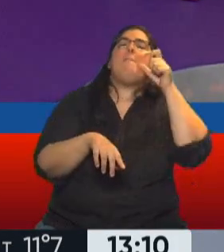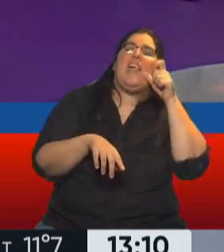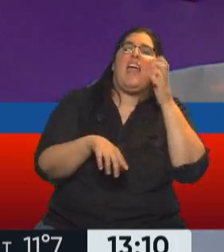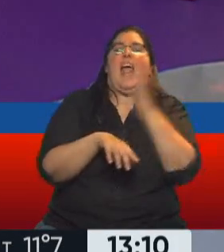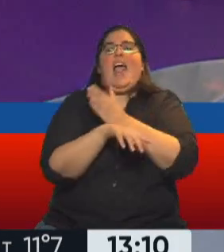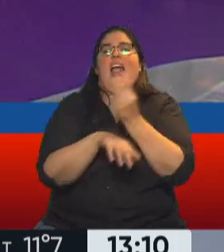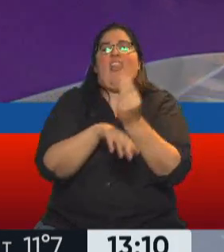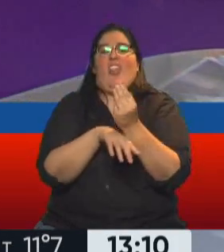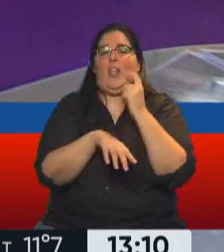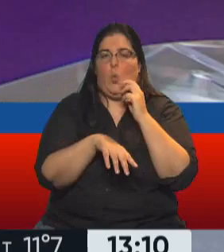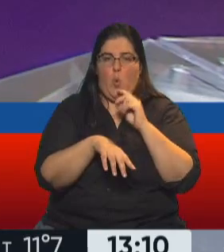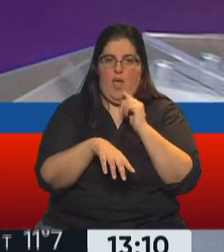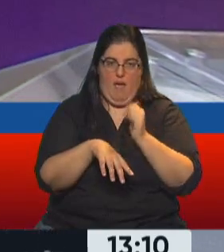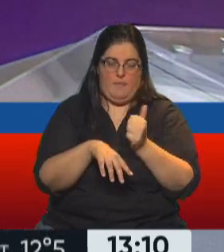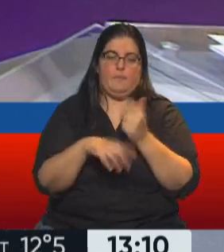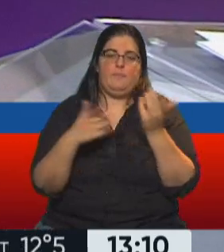siguiente.